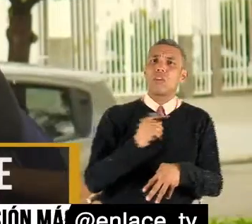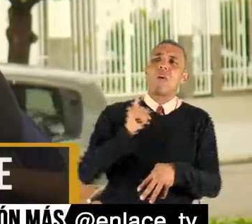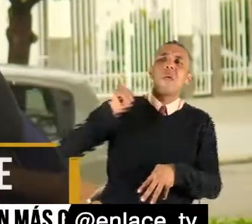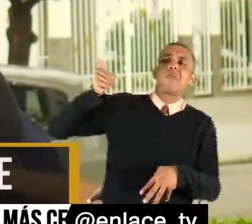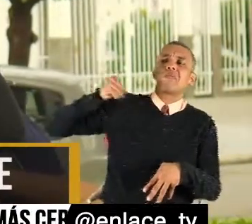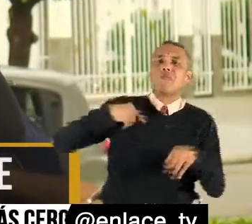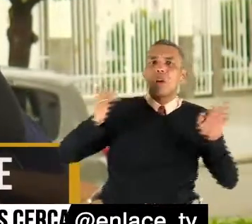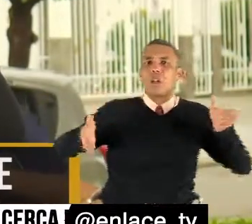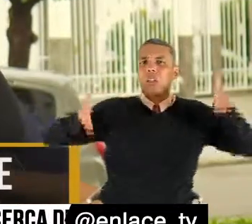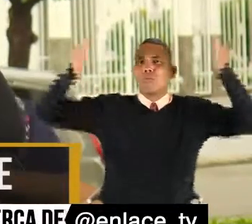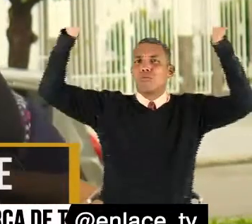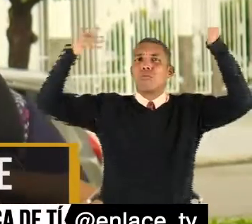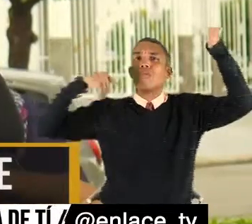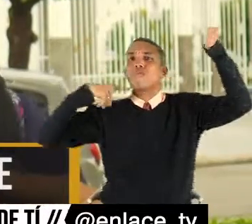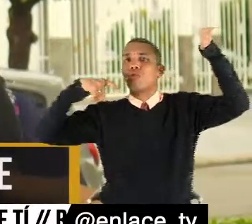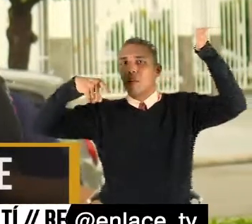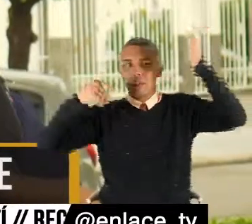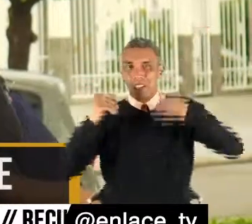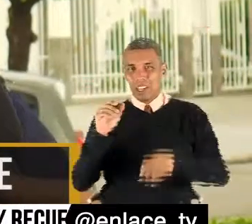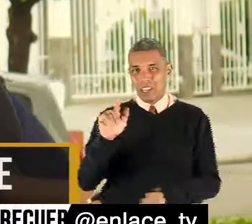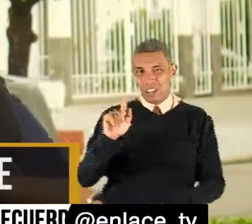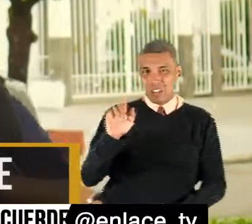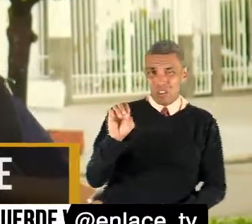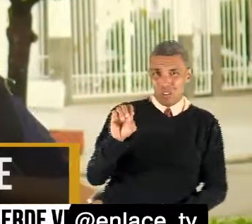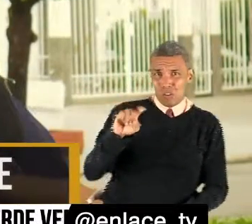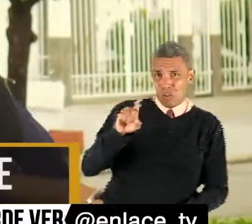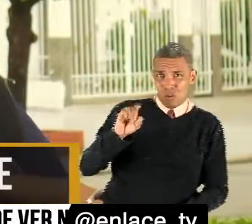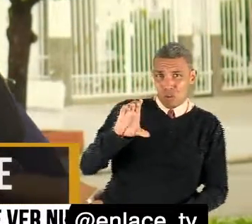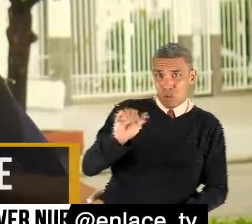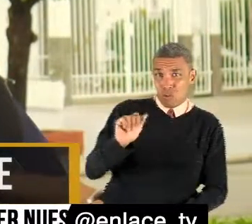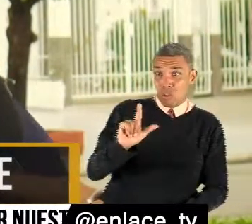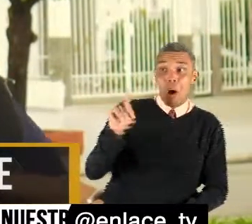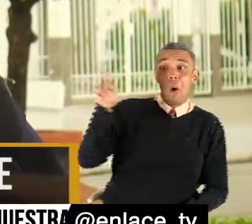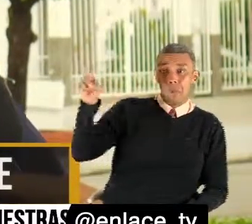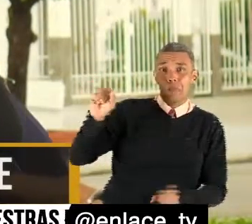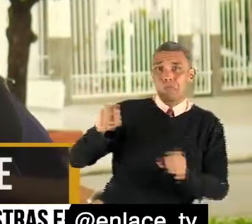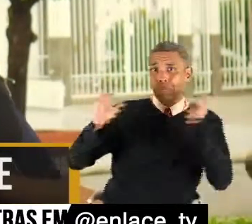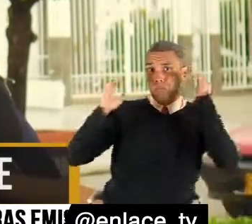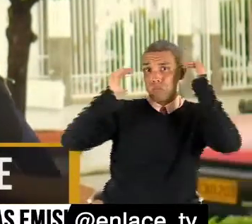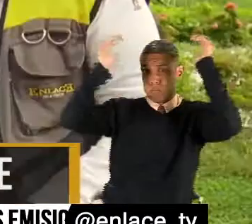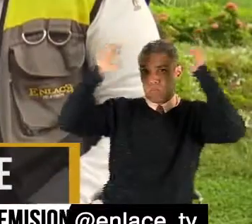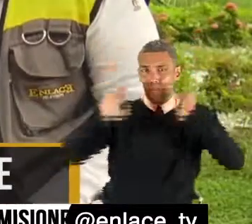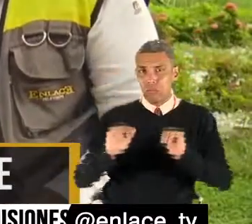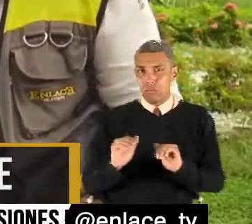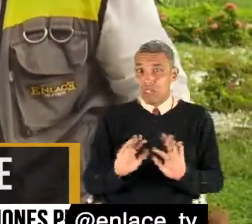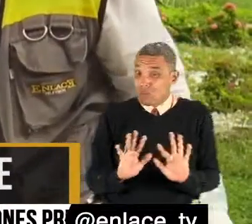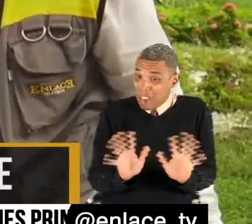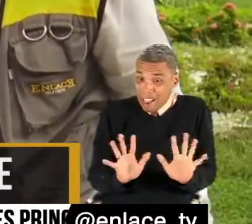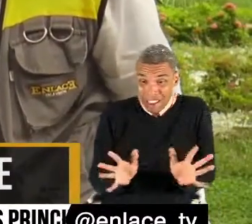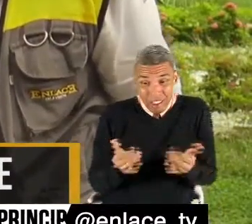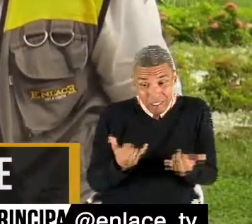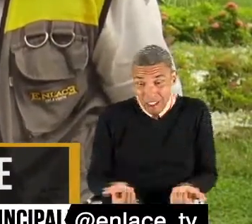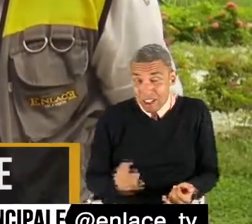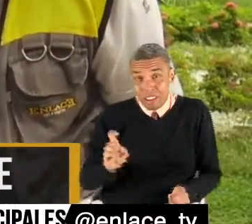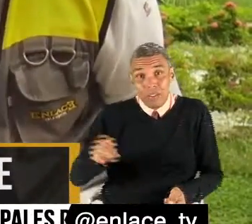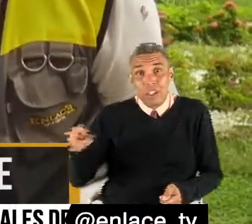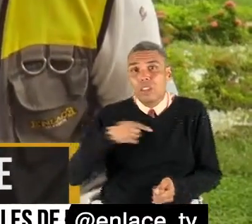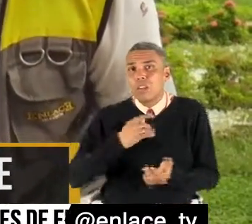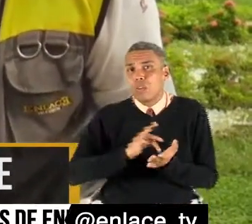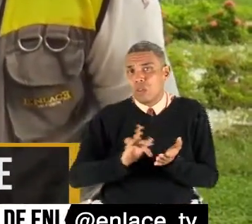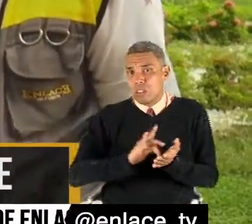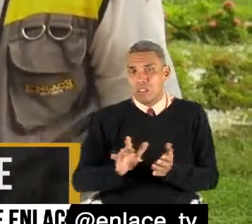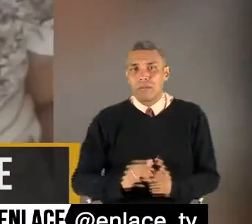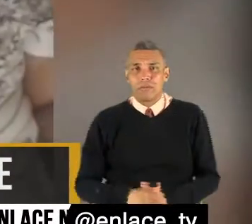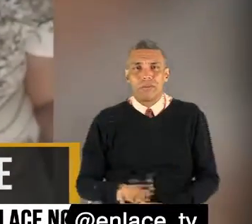los equipos, el personal, o si no era para allá, que lo mandaran para otro lado, pero que tenía que ser ya. De acuerdo con los familiares, de no darse la